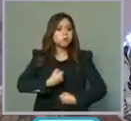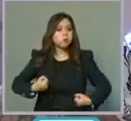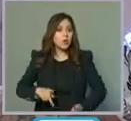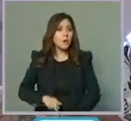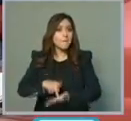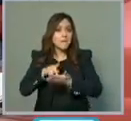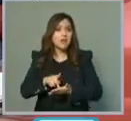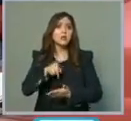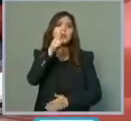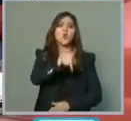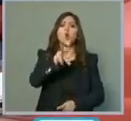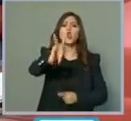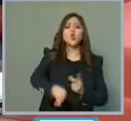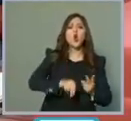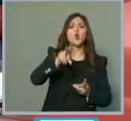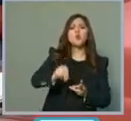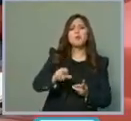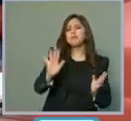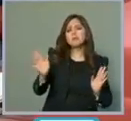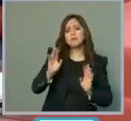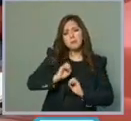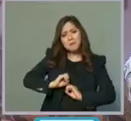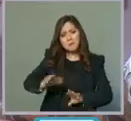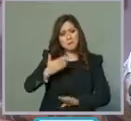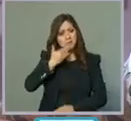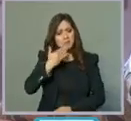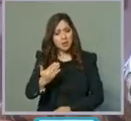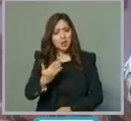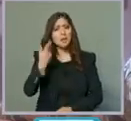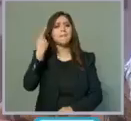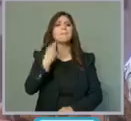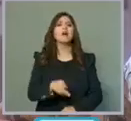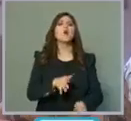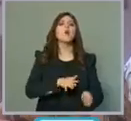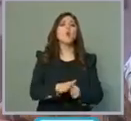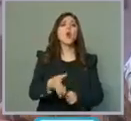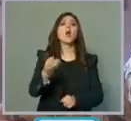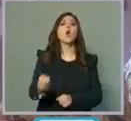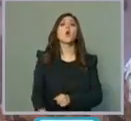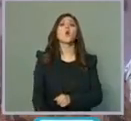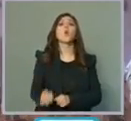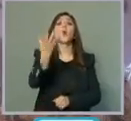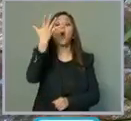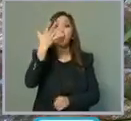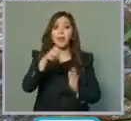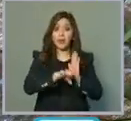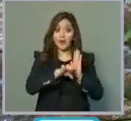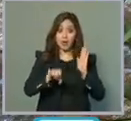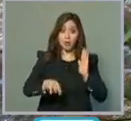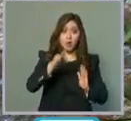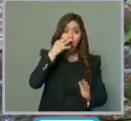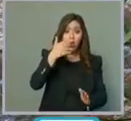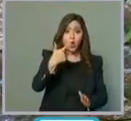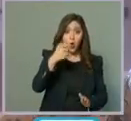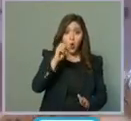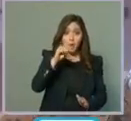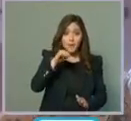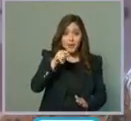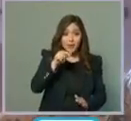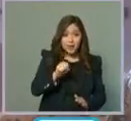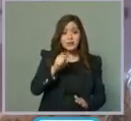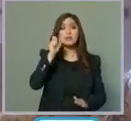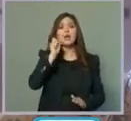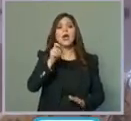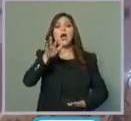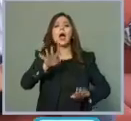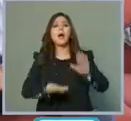¿Me explico? Ahora, el tema es, para responder la pregunta, pues la porción. ¿Tiene ganas de unas gomitas? Pues dale, pero ojo. Luego